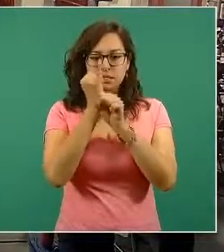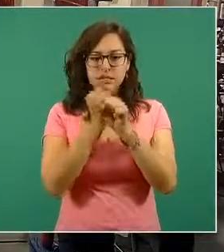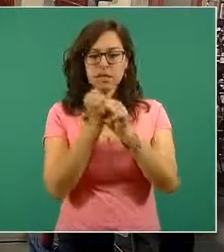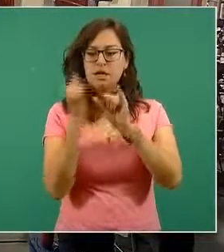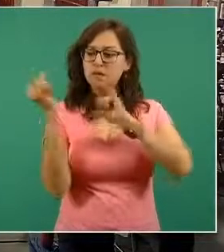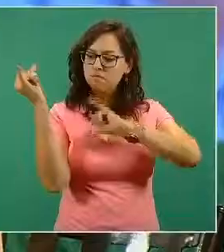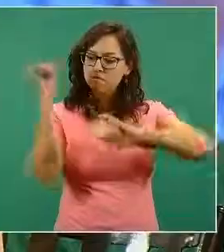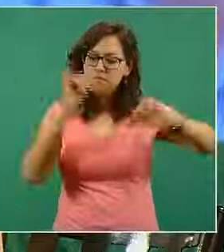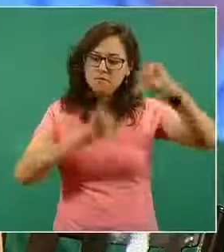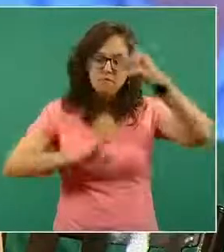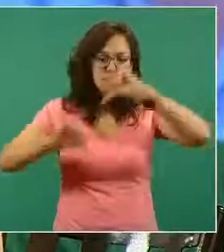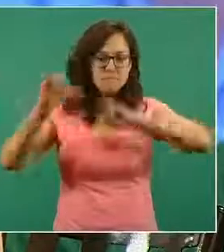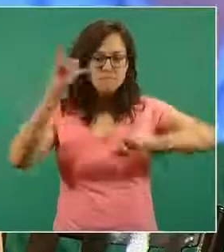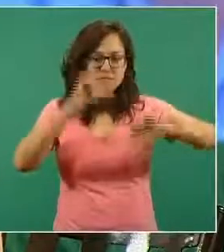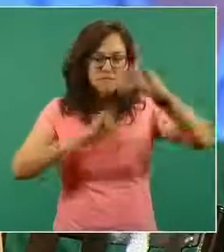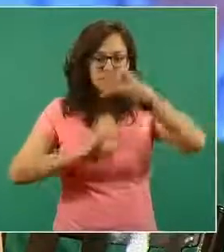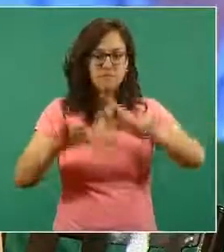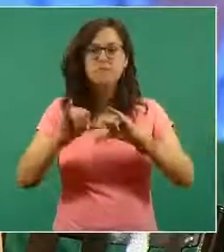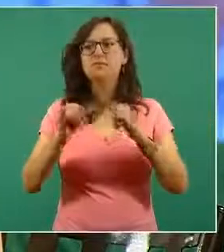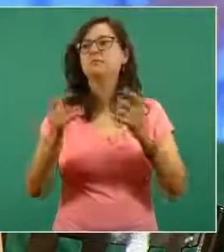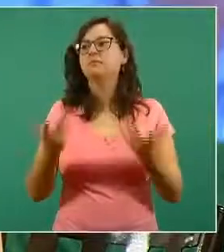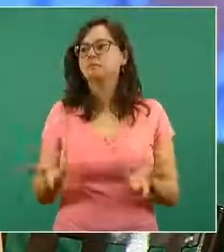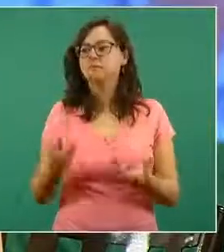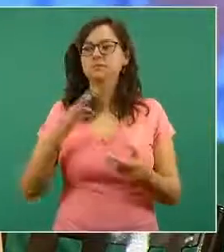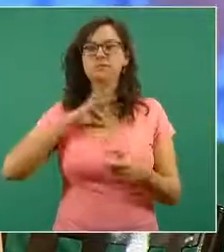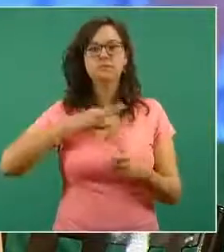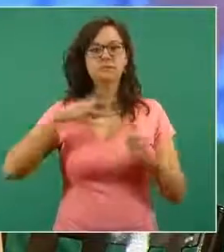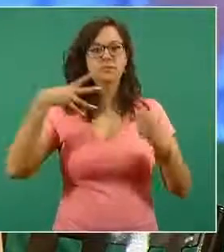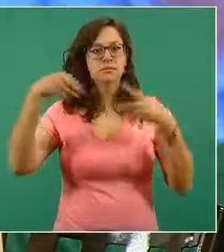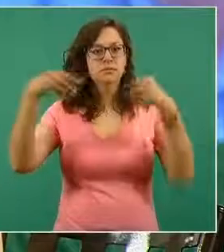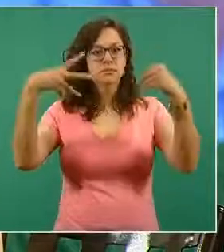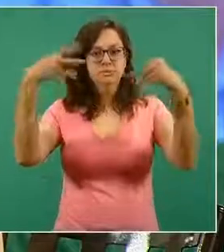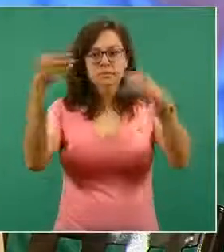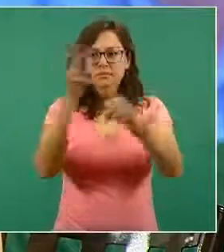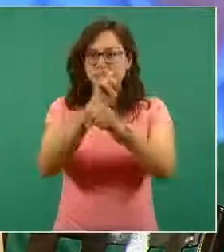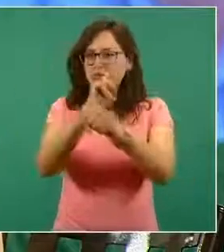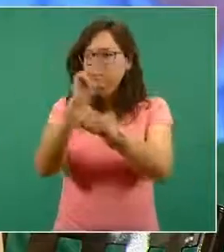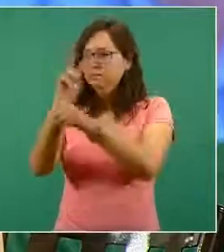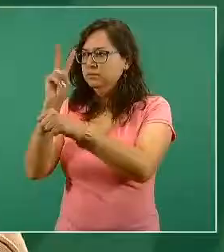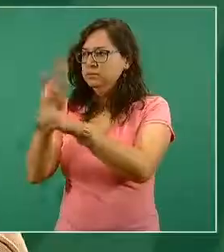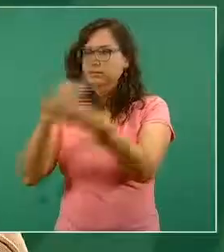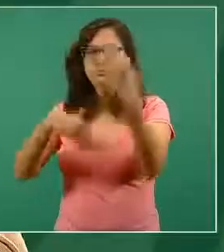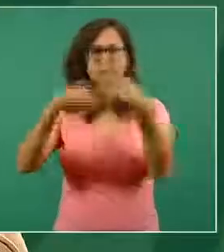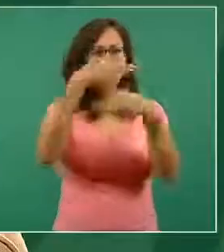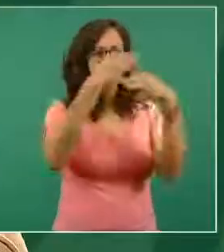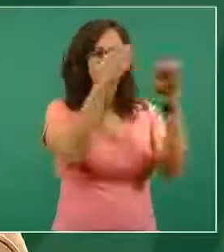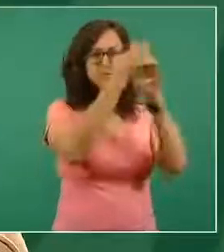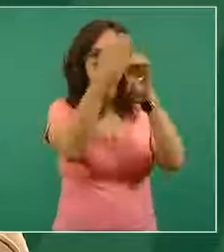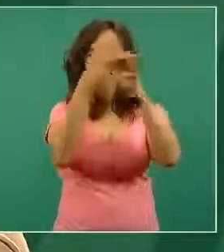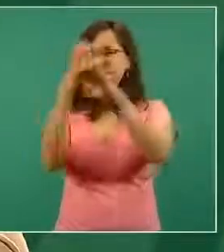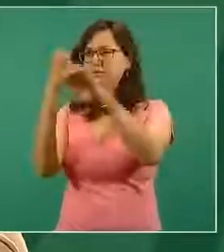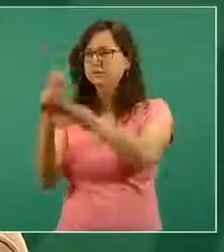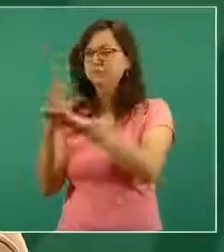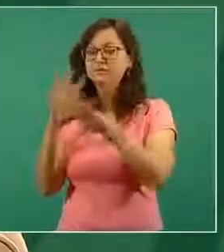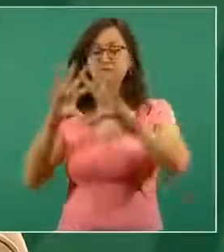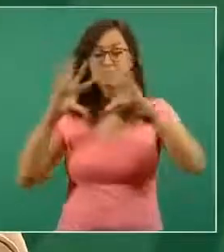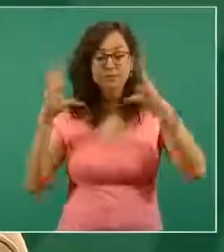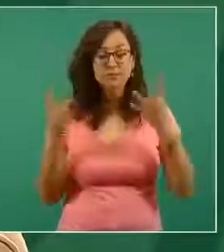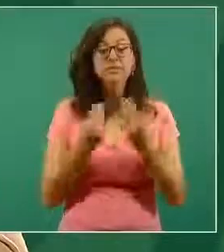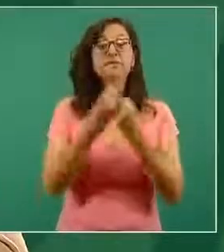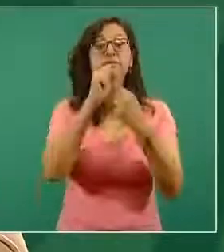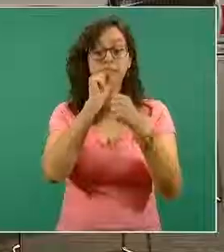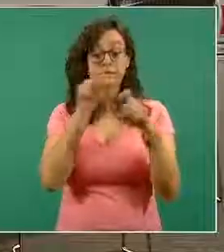de Salud Pública, con los epidemiólogos de todas las entidades federativas y los servicios estatales de salud. Y por qué no